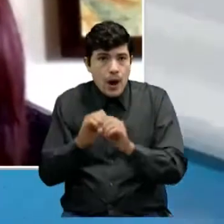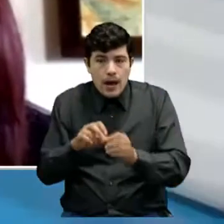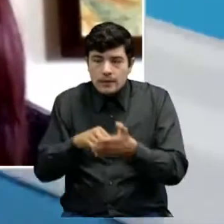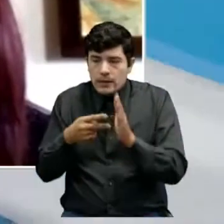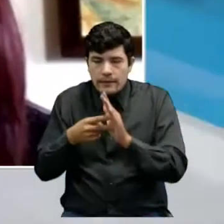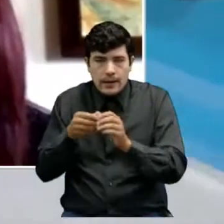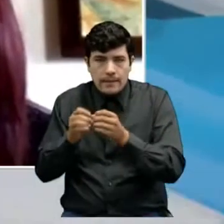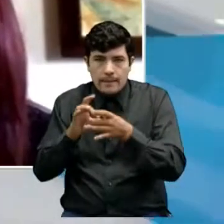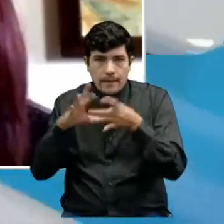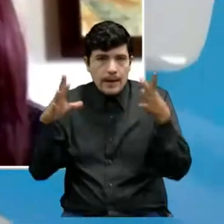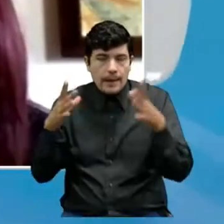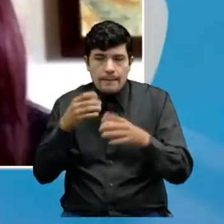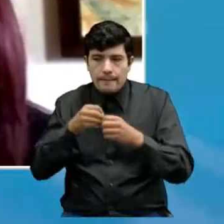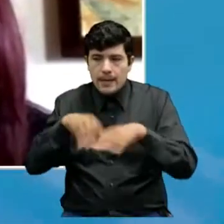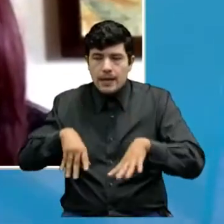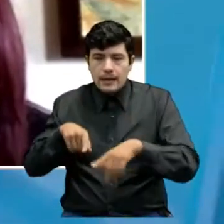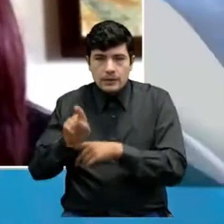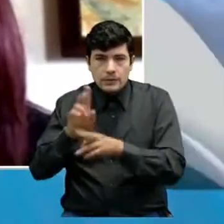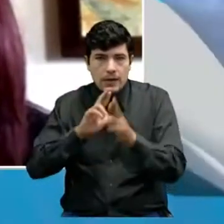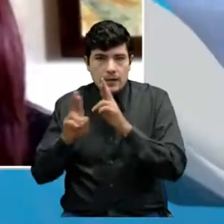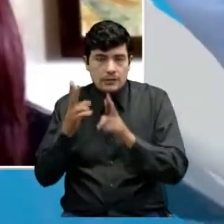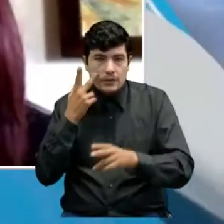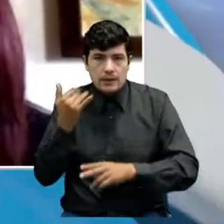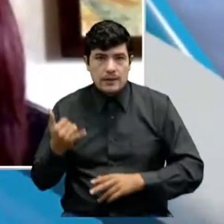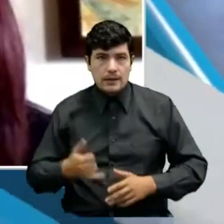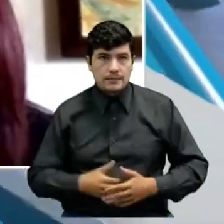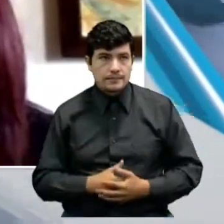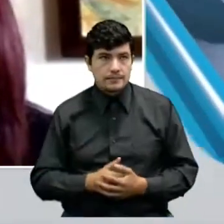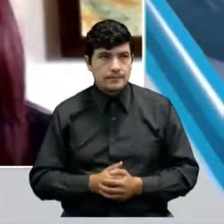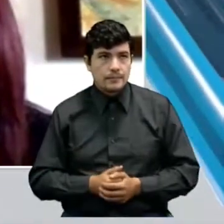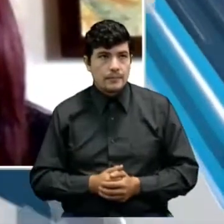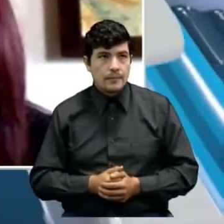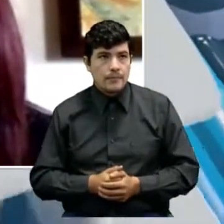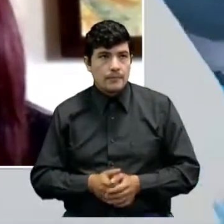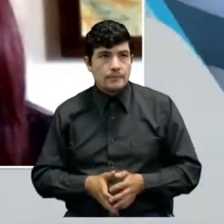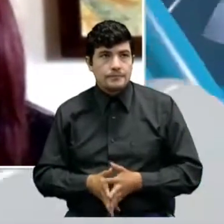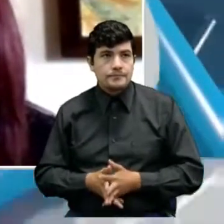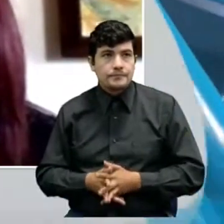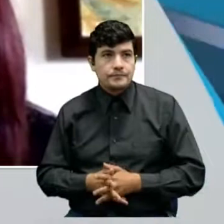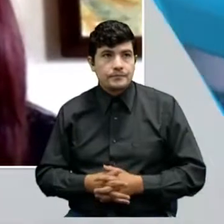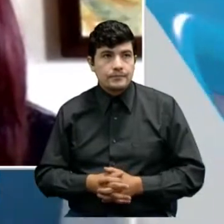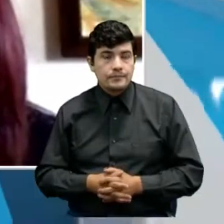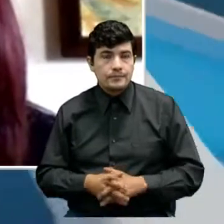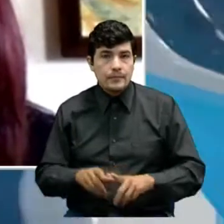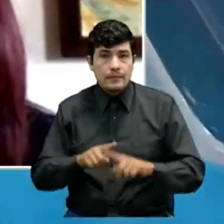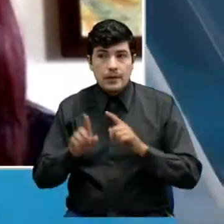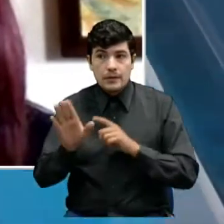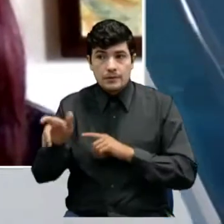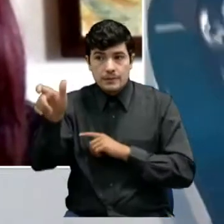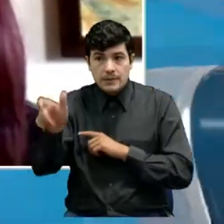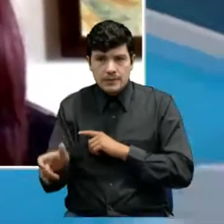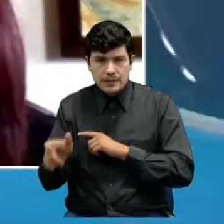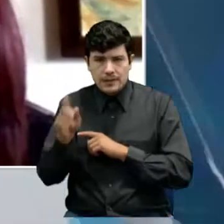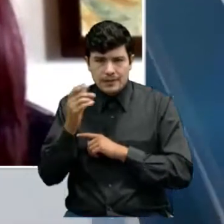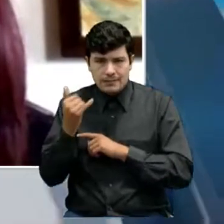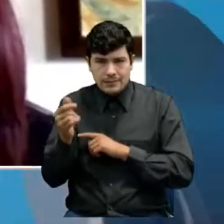ahí ya le queda un poquito más difícil por lo menos la reclamación, ¿no? Pero mientras esté enmarcado de